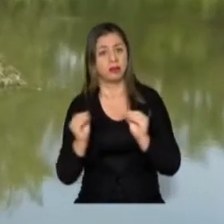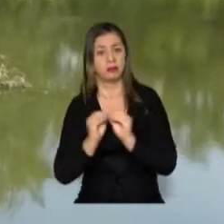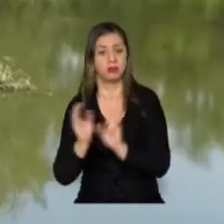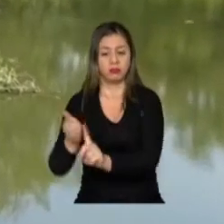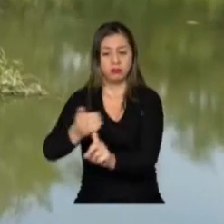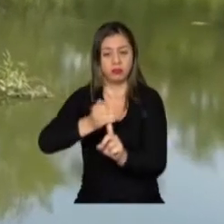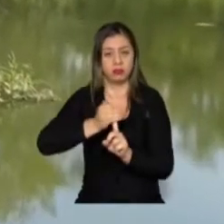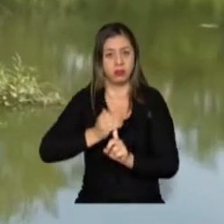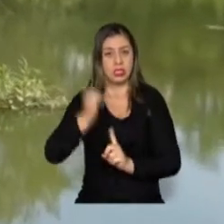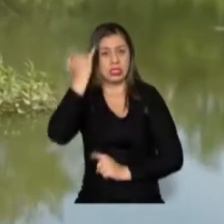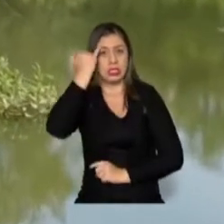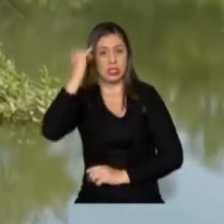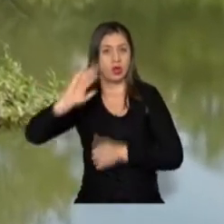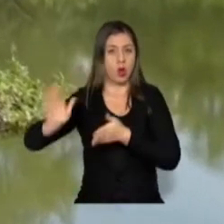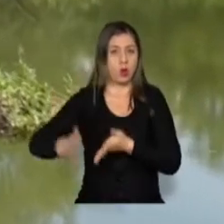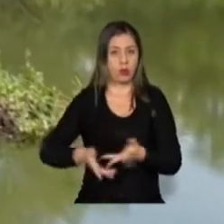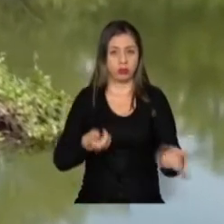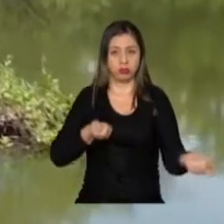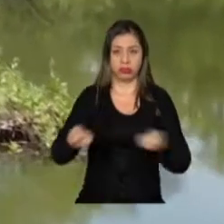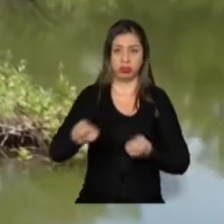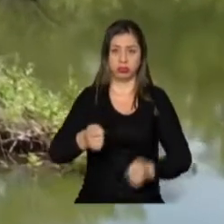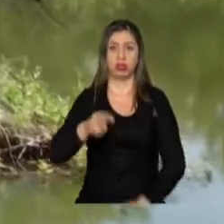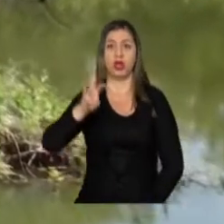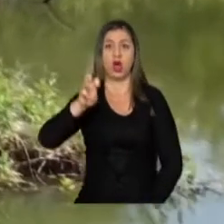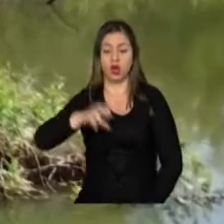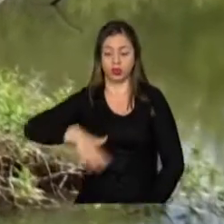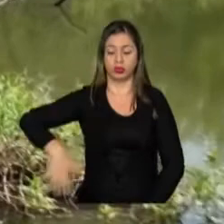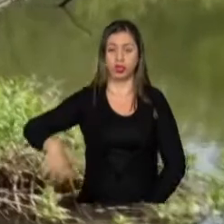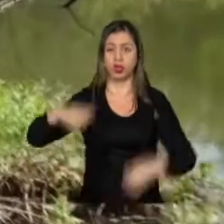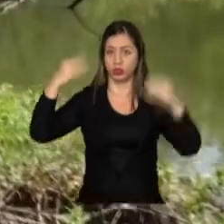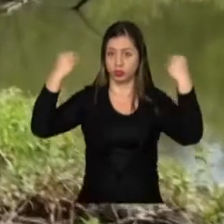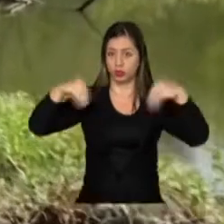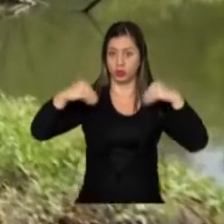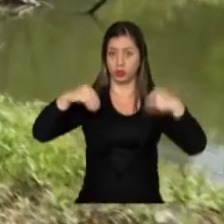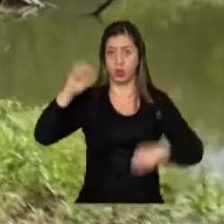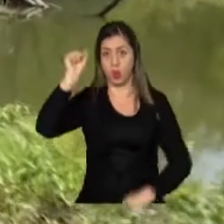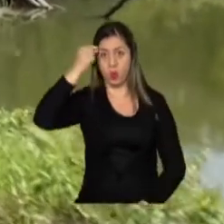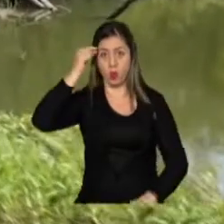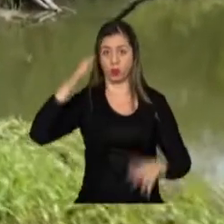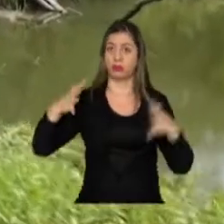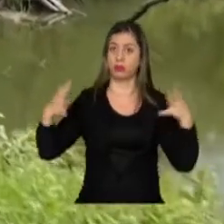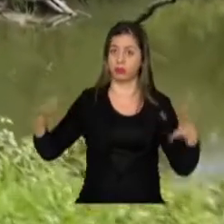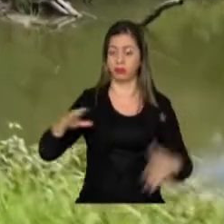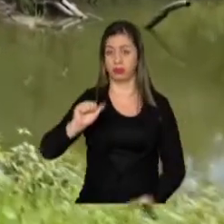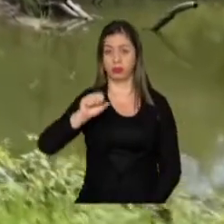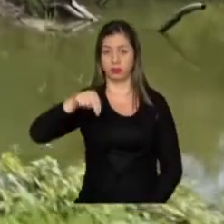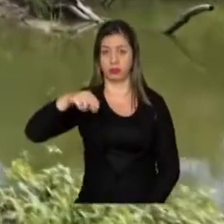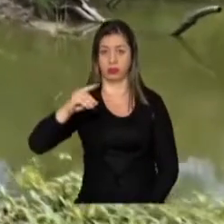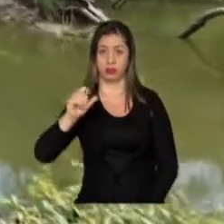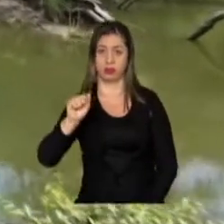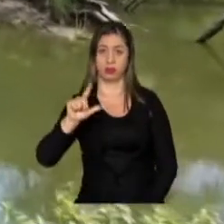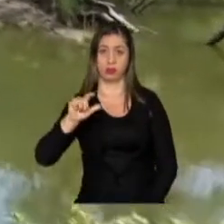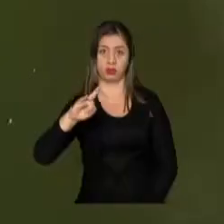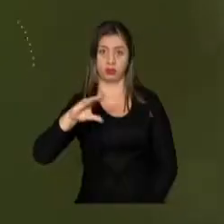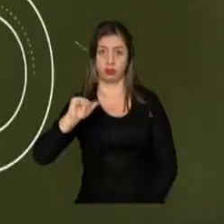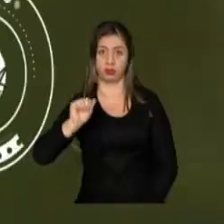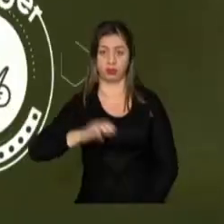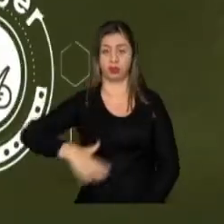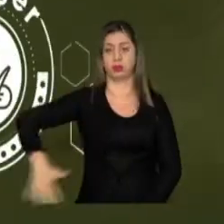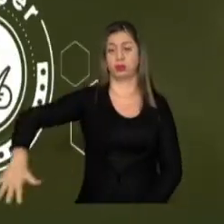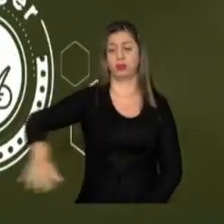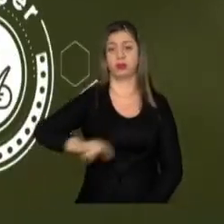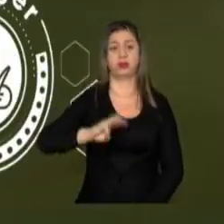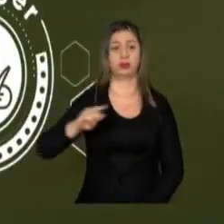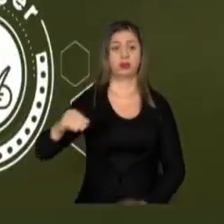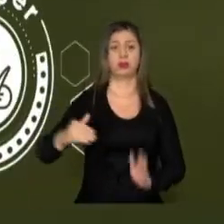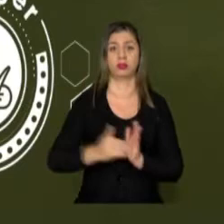y formulación de planes de manejo para proteger 8 humedales en Tuluá, Bugala Grande y Andalucía, en un área de unas 3.400 hectáreas, y 14